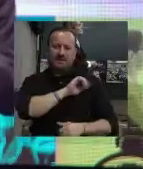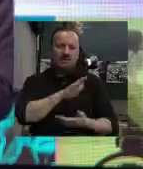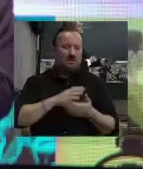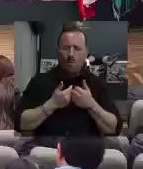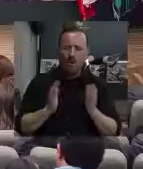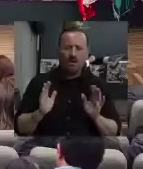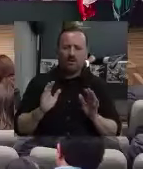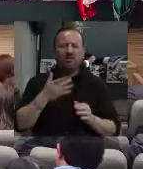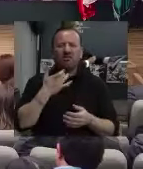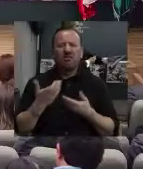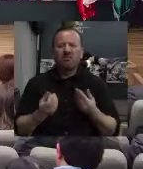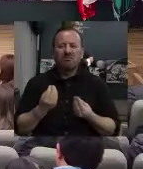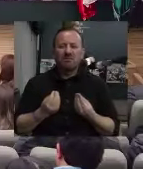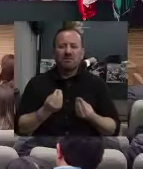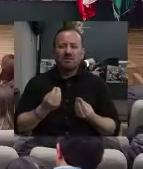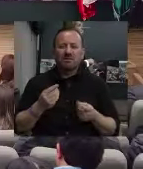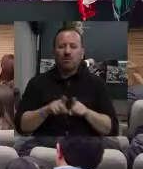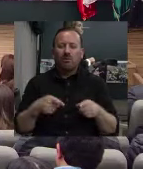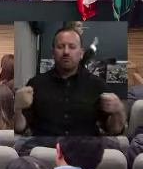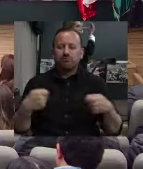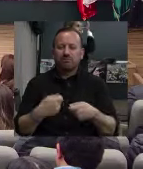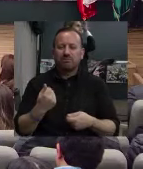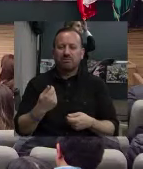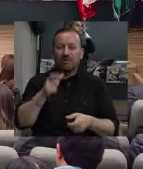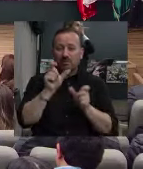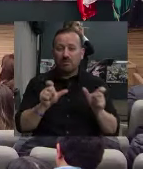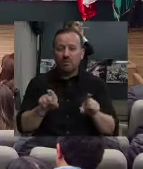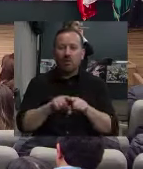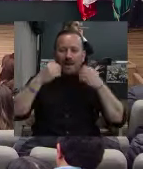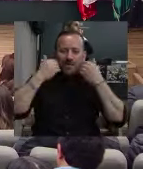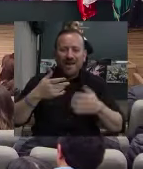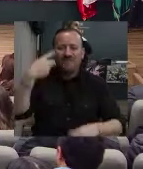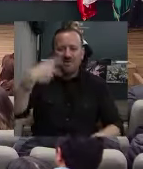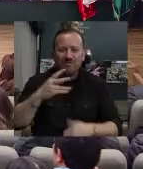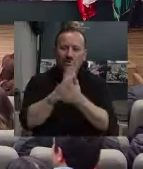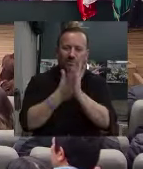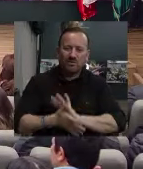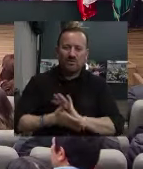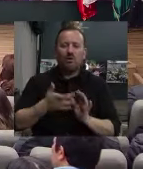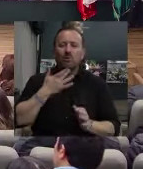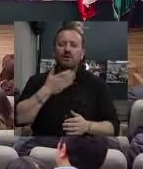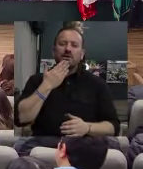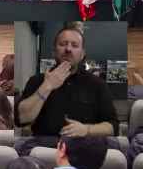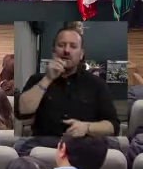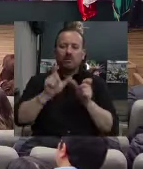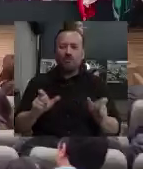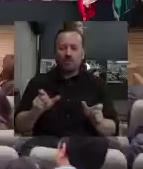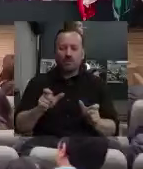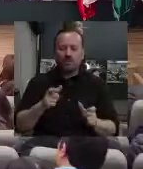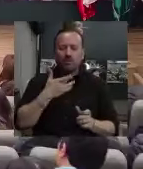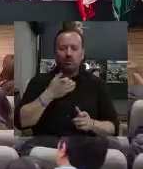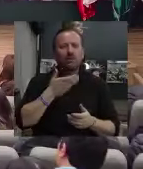cualquiera Qué significa apostarle a la gente es valorarlo todo porque también la gente porque también